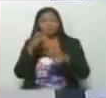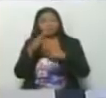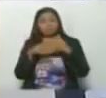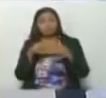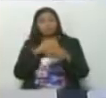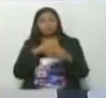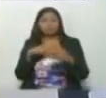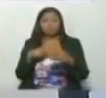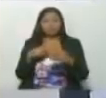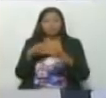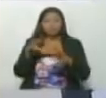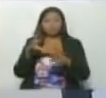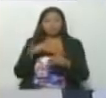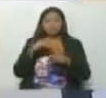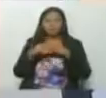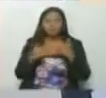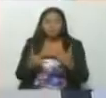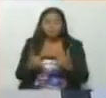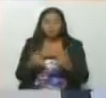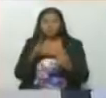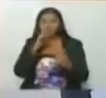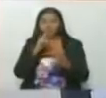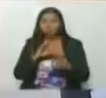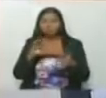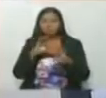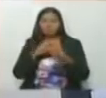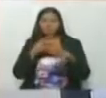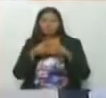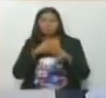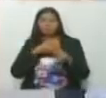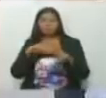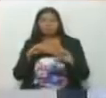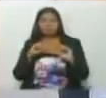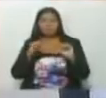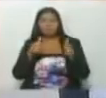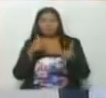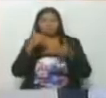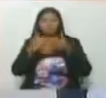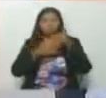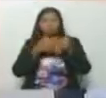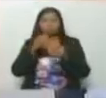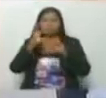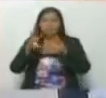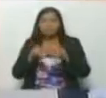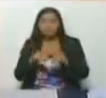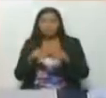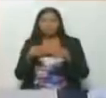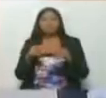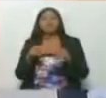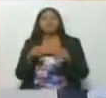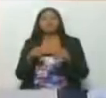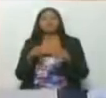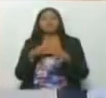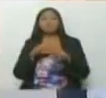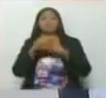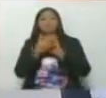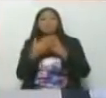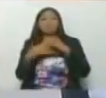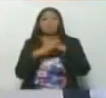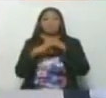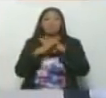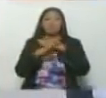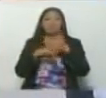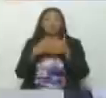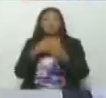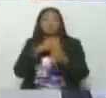nos estamos obteniendo en estos momentos pero que vamos a empezar a obtener incluso en condiciones de bloqueo económico lo